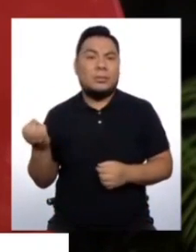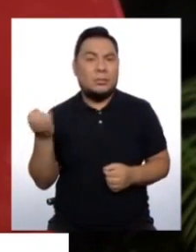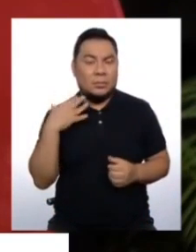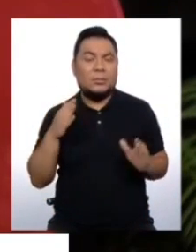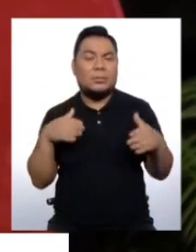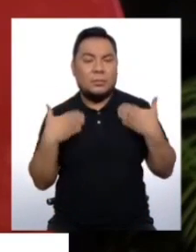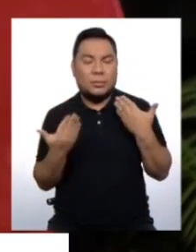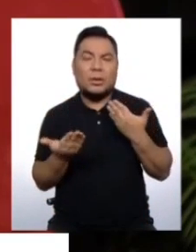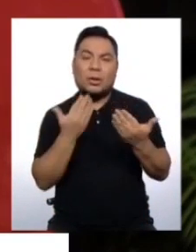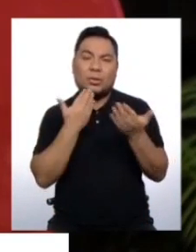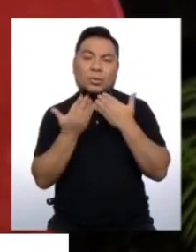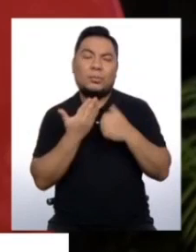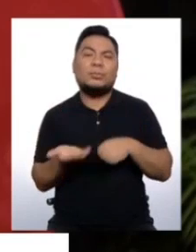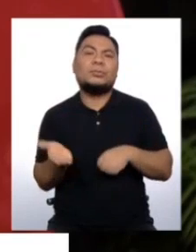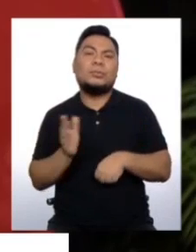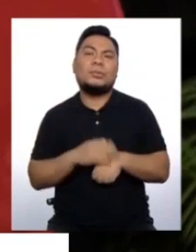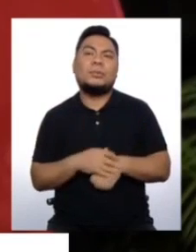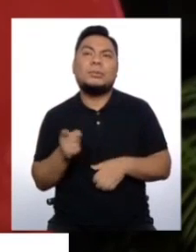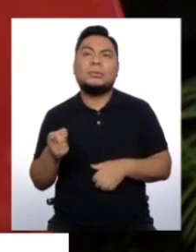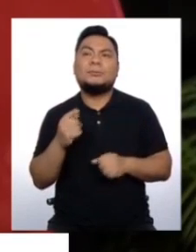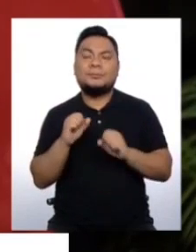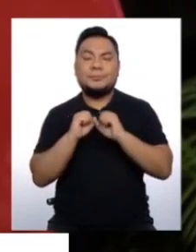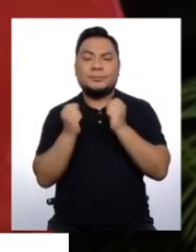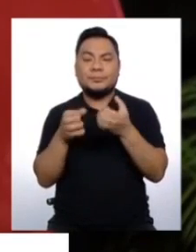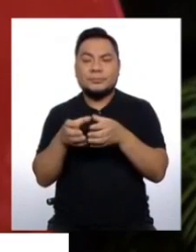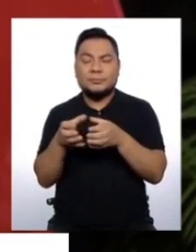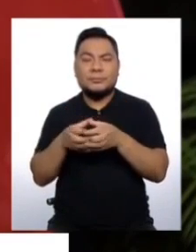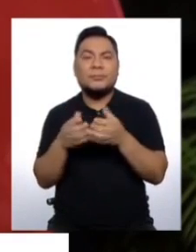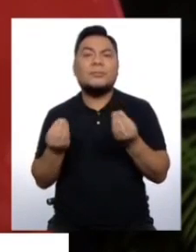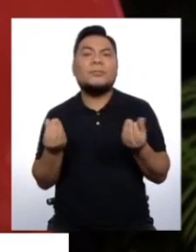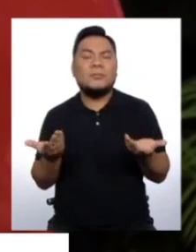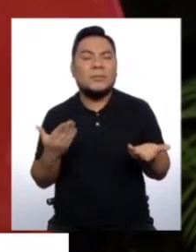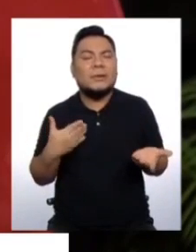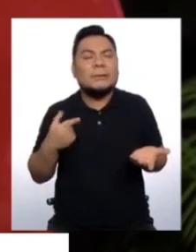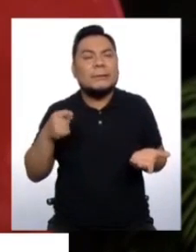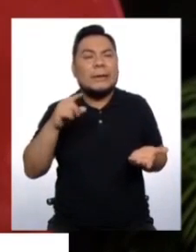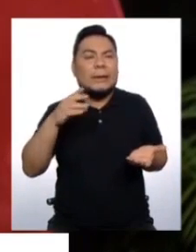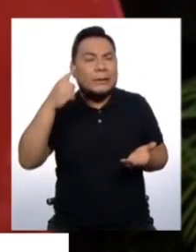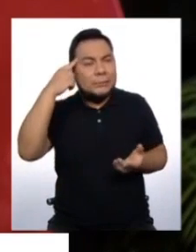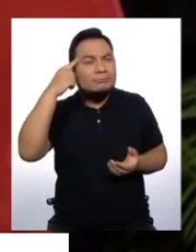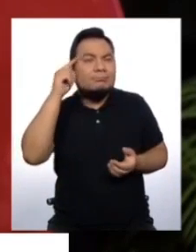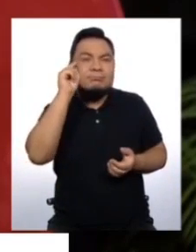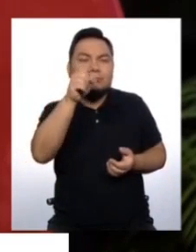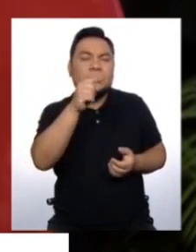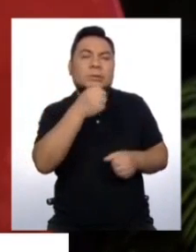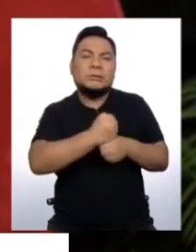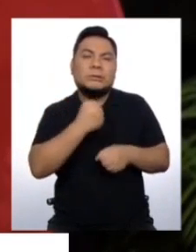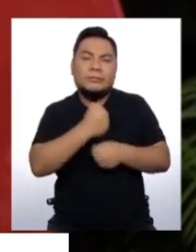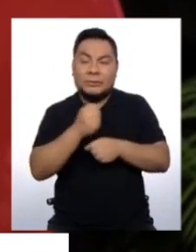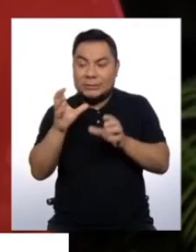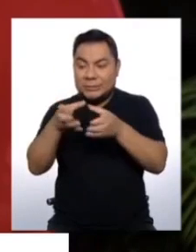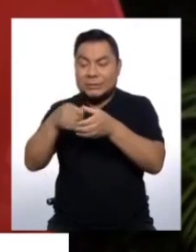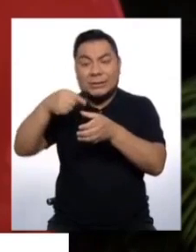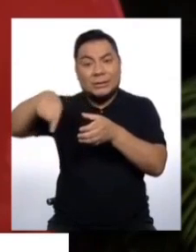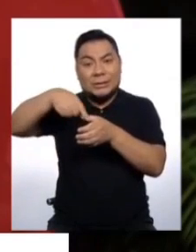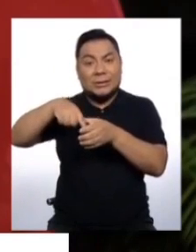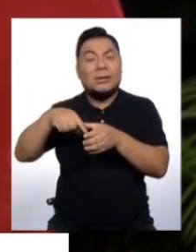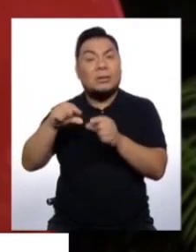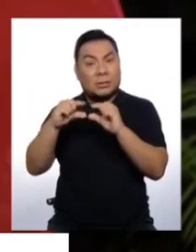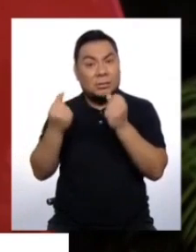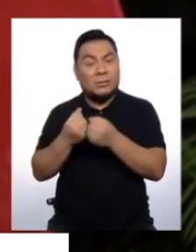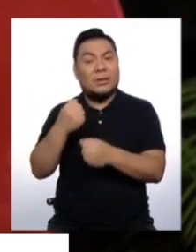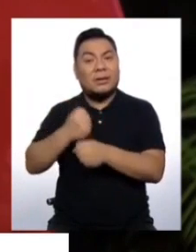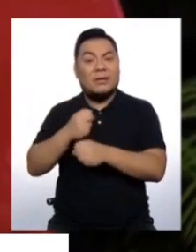poco en función del equipo de prospectiva. Recuerden que hay un equipo de